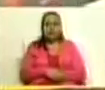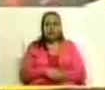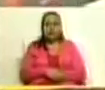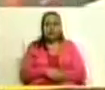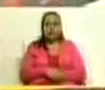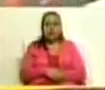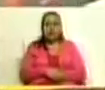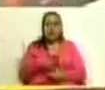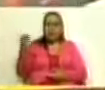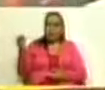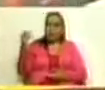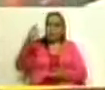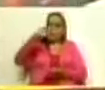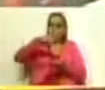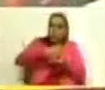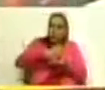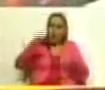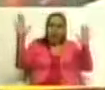Pérez.